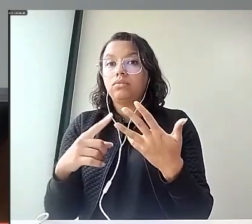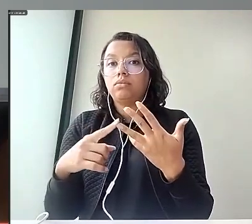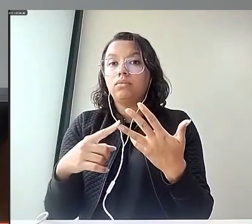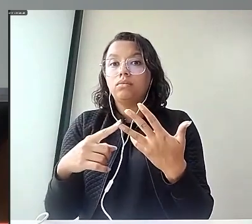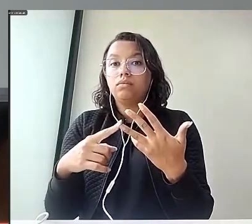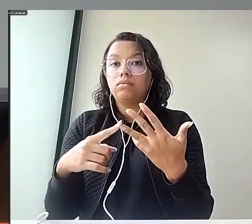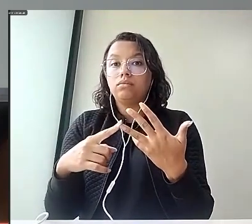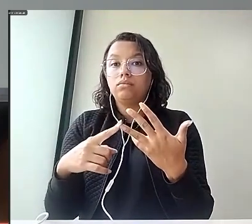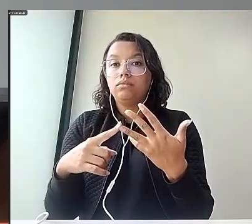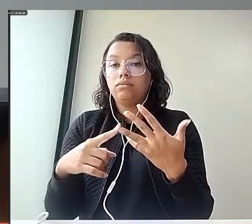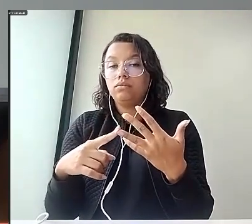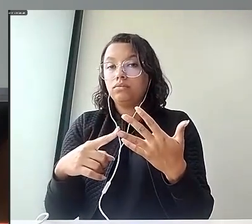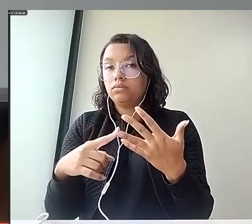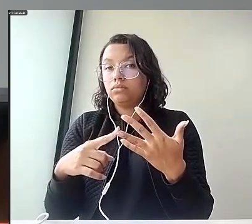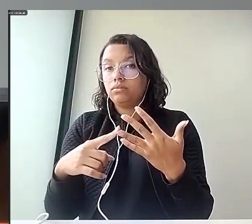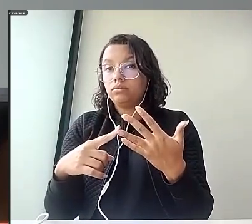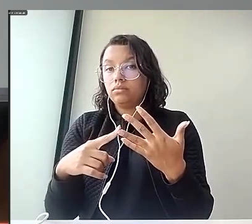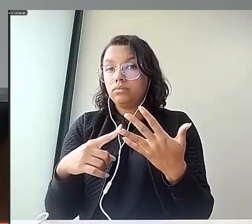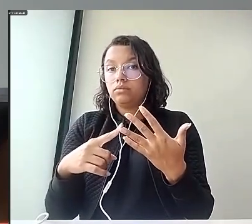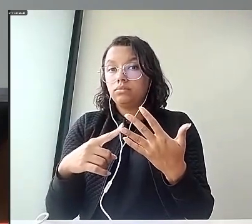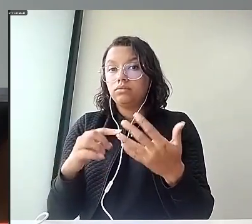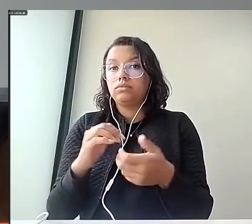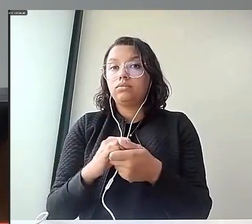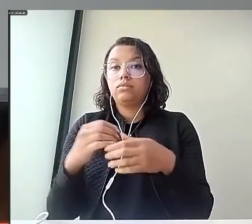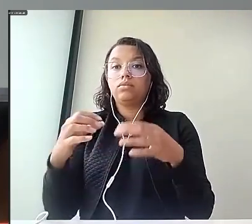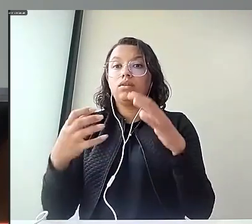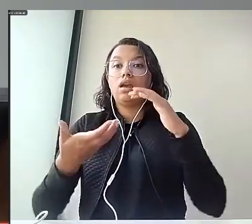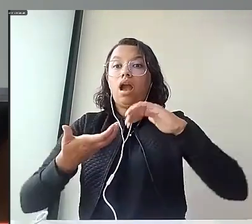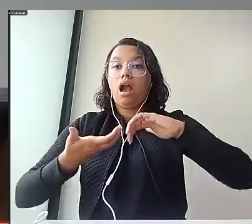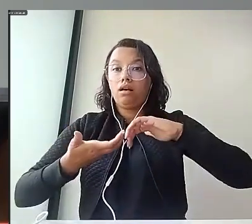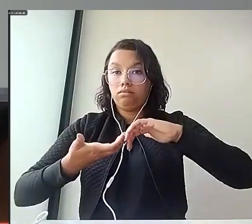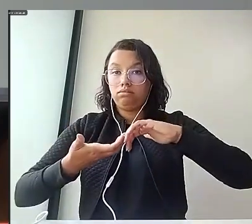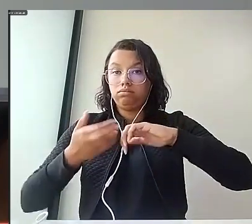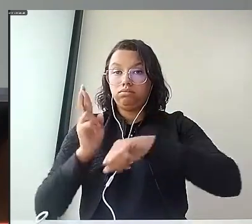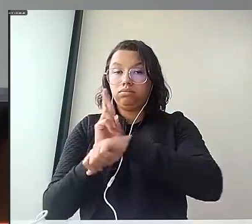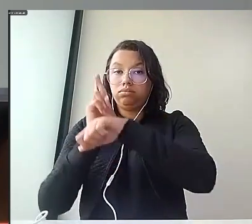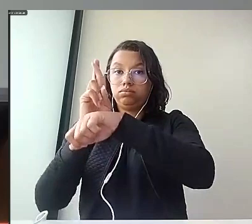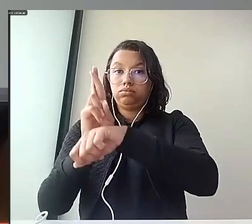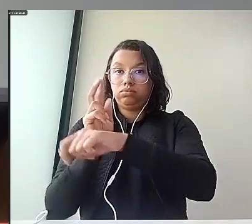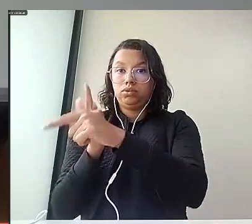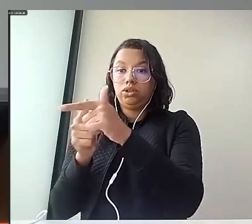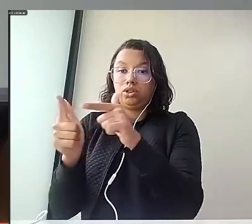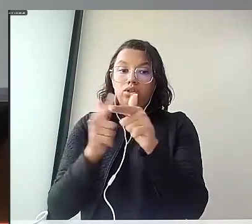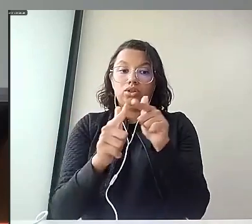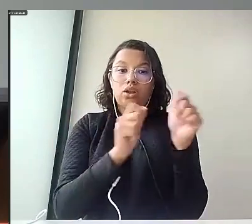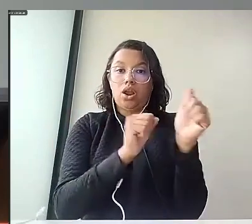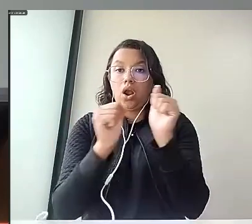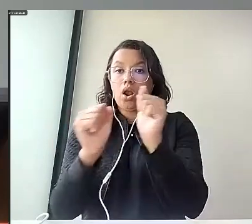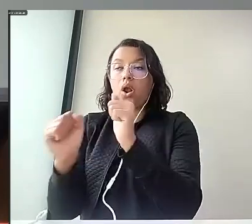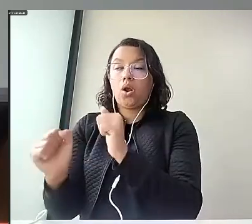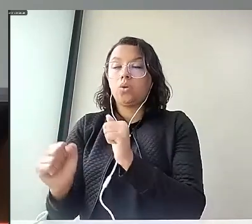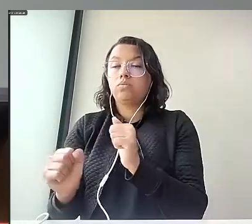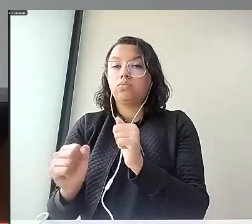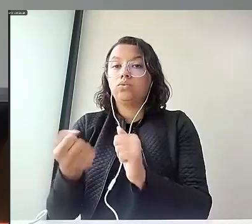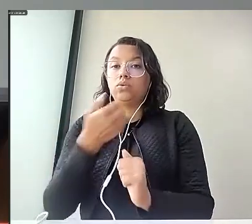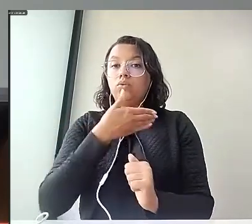parlamentaria basada en cámaras representativas, separación de poderes, gobierno